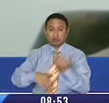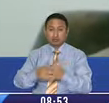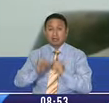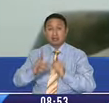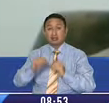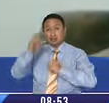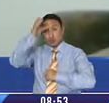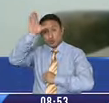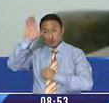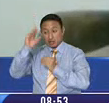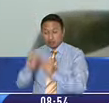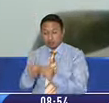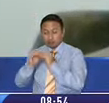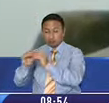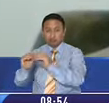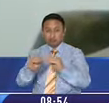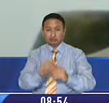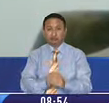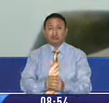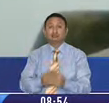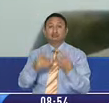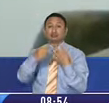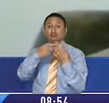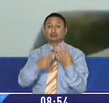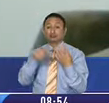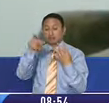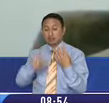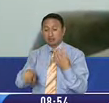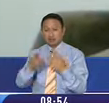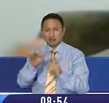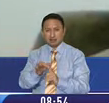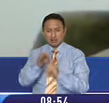cultura ciudadana. Estas personas tuvieron formación